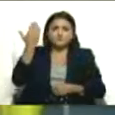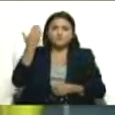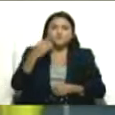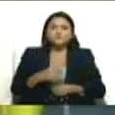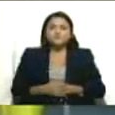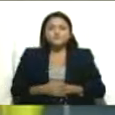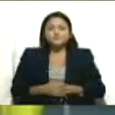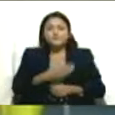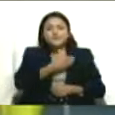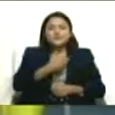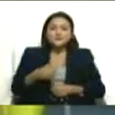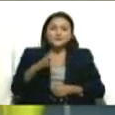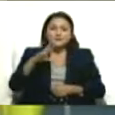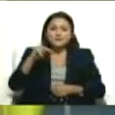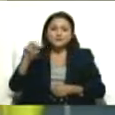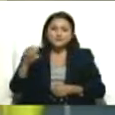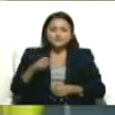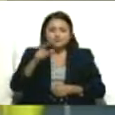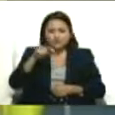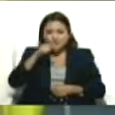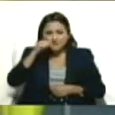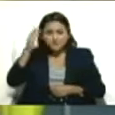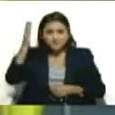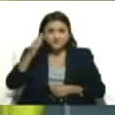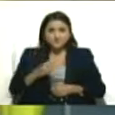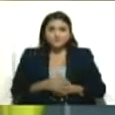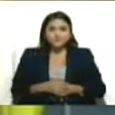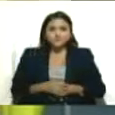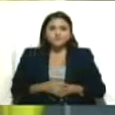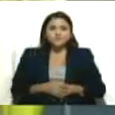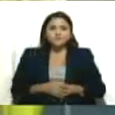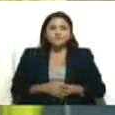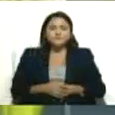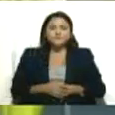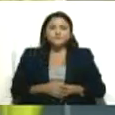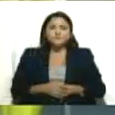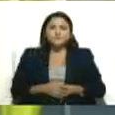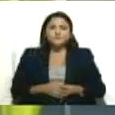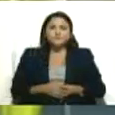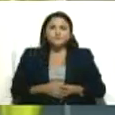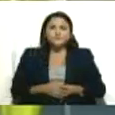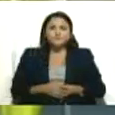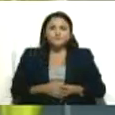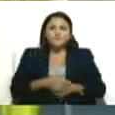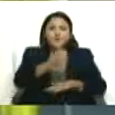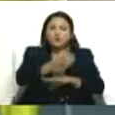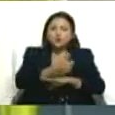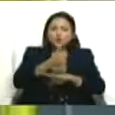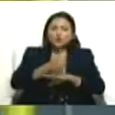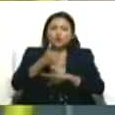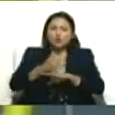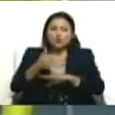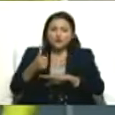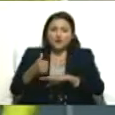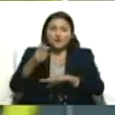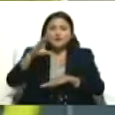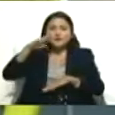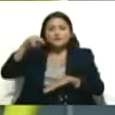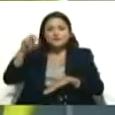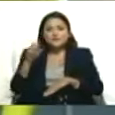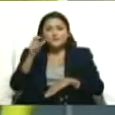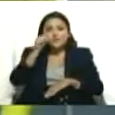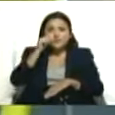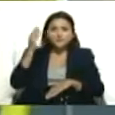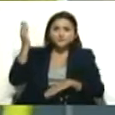las declaraciones del presidente del CNE, Elvis Amoroso. Declaración por parte de las autoridades electorales, presidida por el doctor